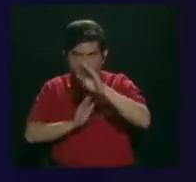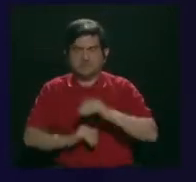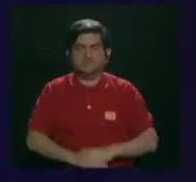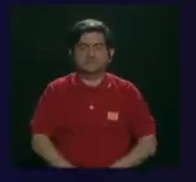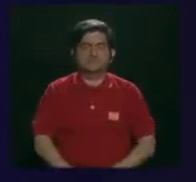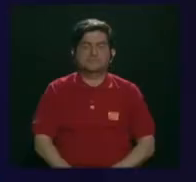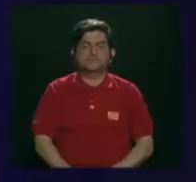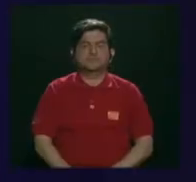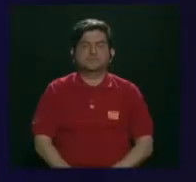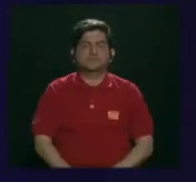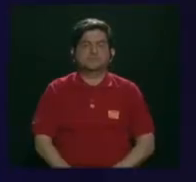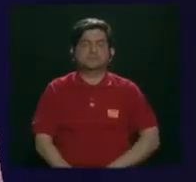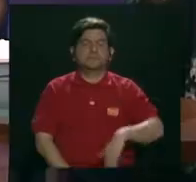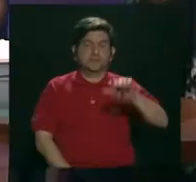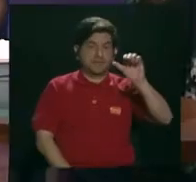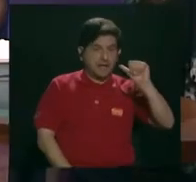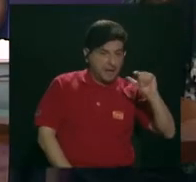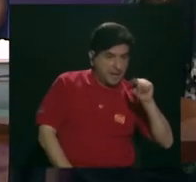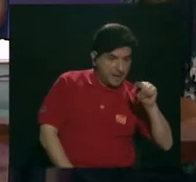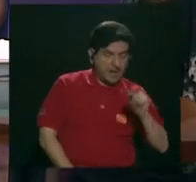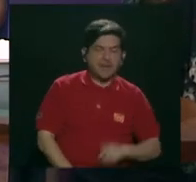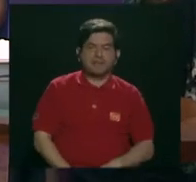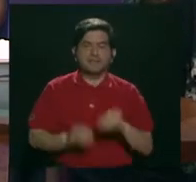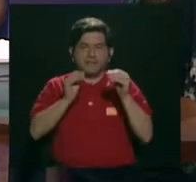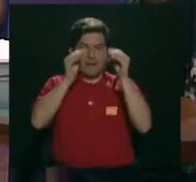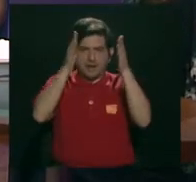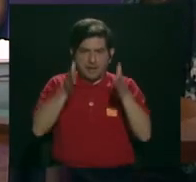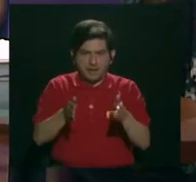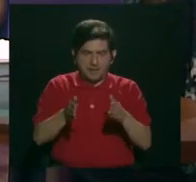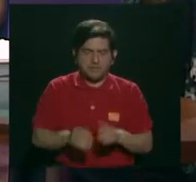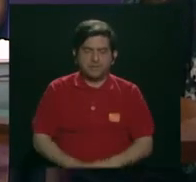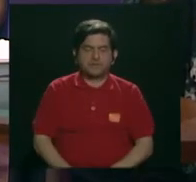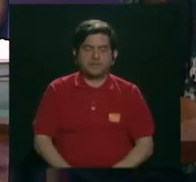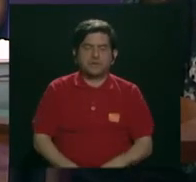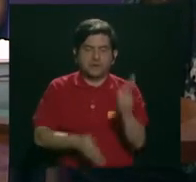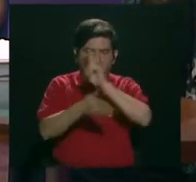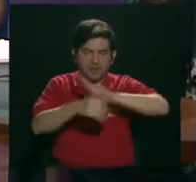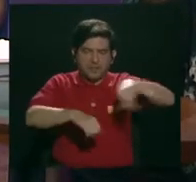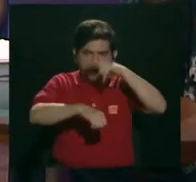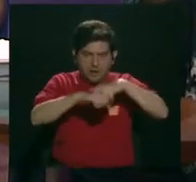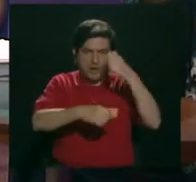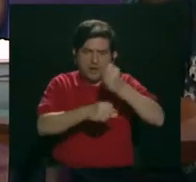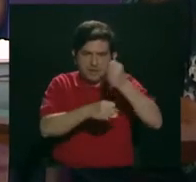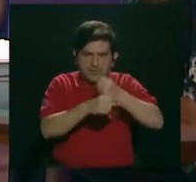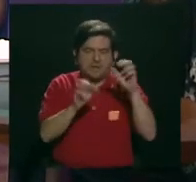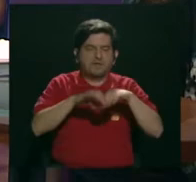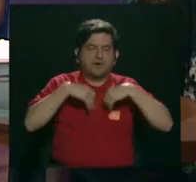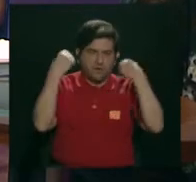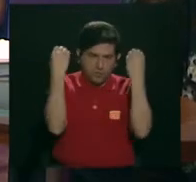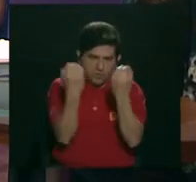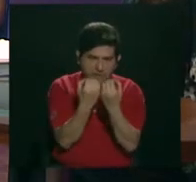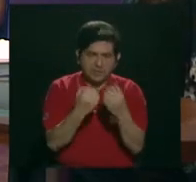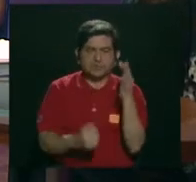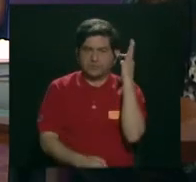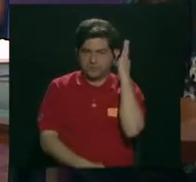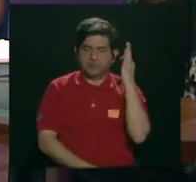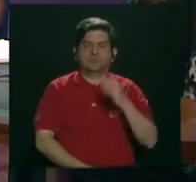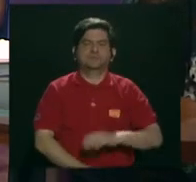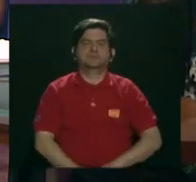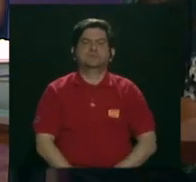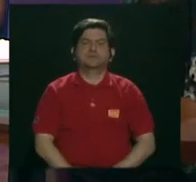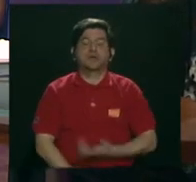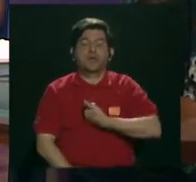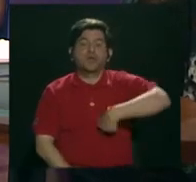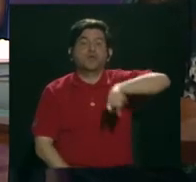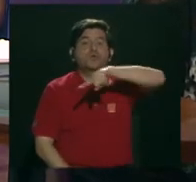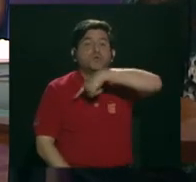básicamente Alejandra desde la Universidad Nacional, y ya después va a hablar más de eso, fue la que trabaja con toda la parte de organización con las señoras. Y